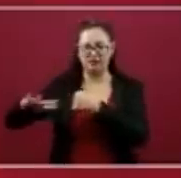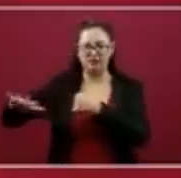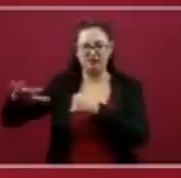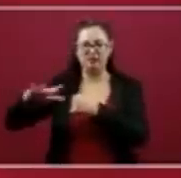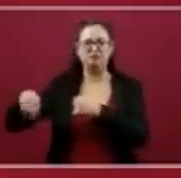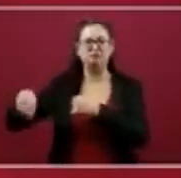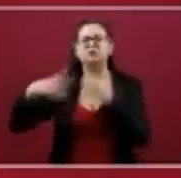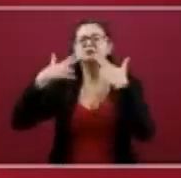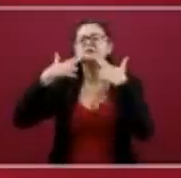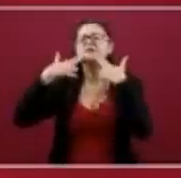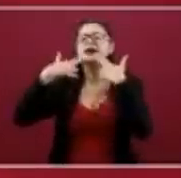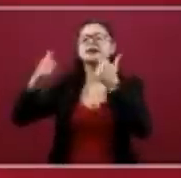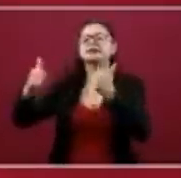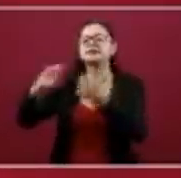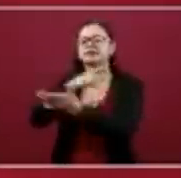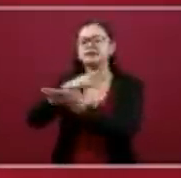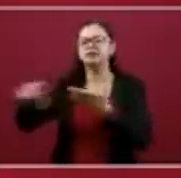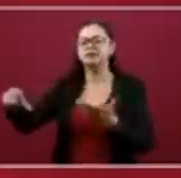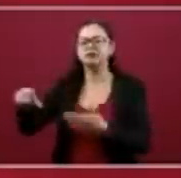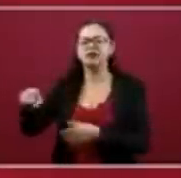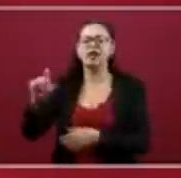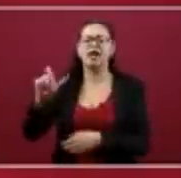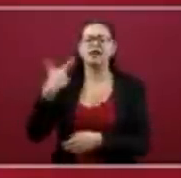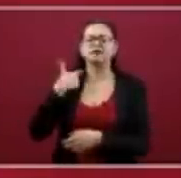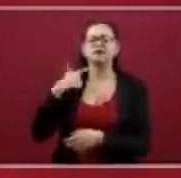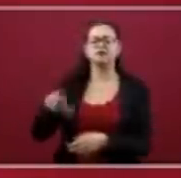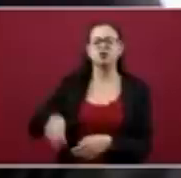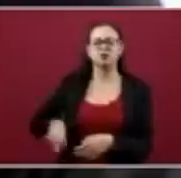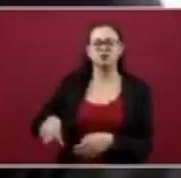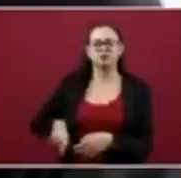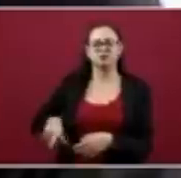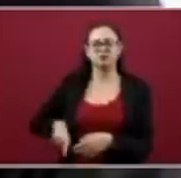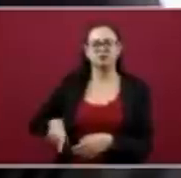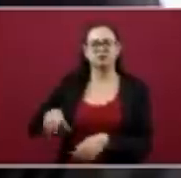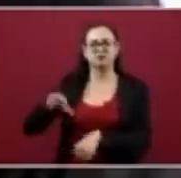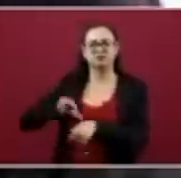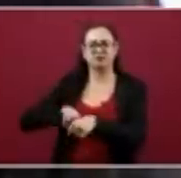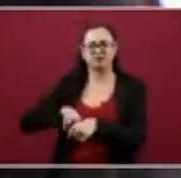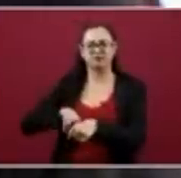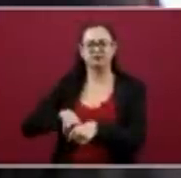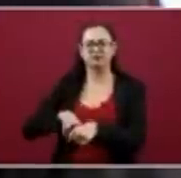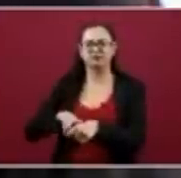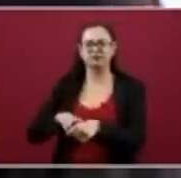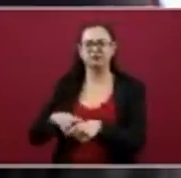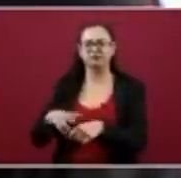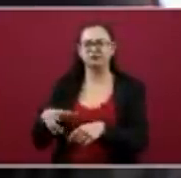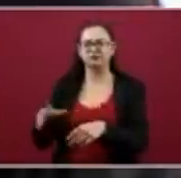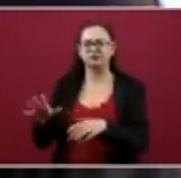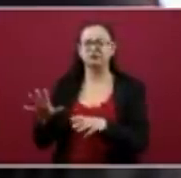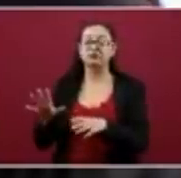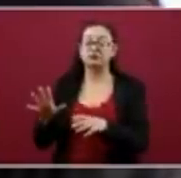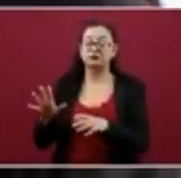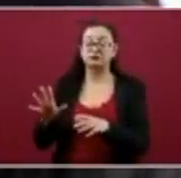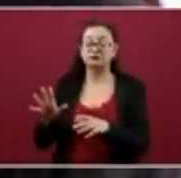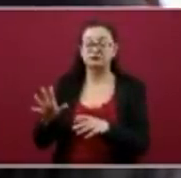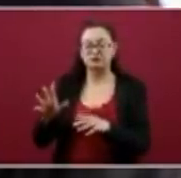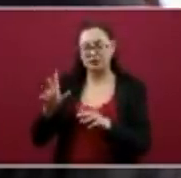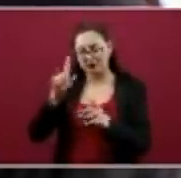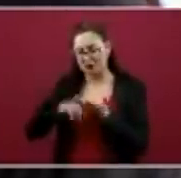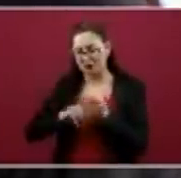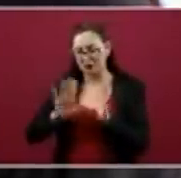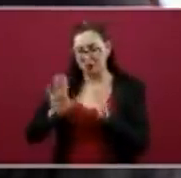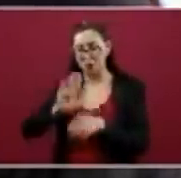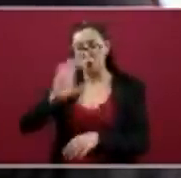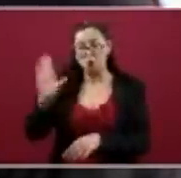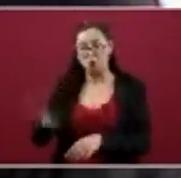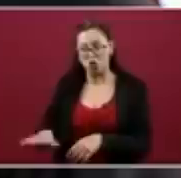un rancho de un exgobernador, ya creo que finado, que merece todo nuestro